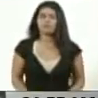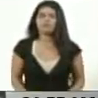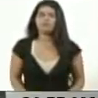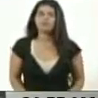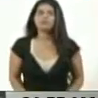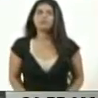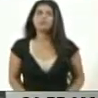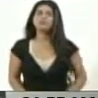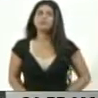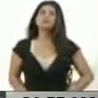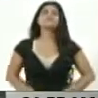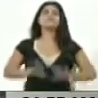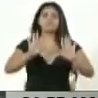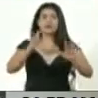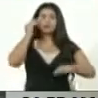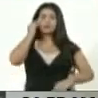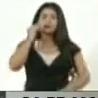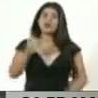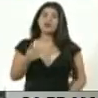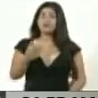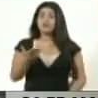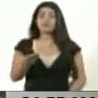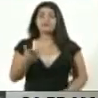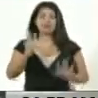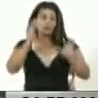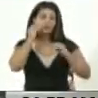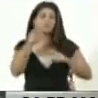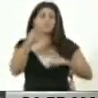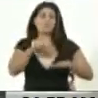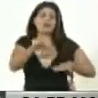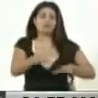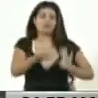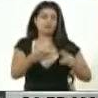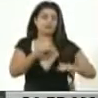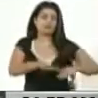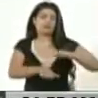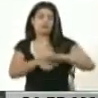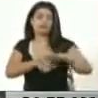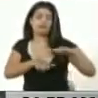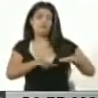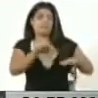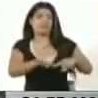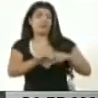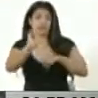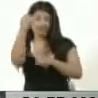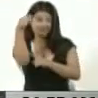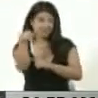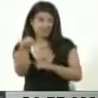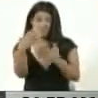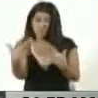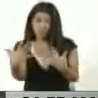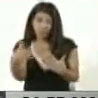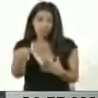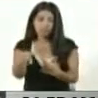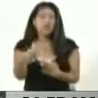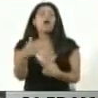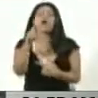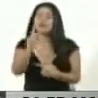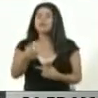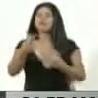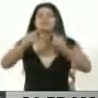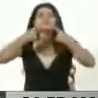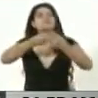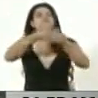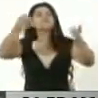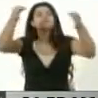está haciendo, que es clarificar la verdad, que es que el pueblo venezolano esté alerta sobre no solamente estos elementos que desinforman, sino